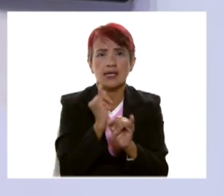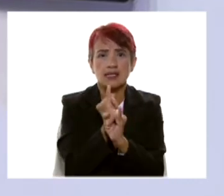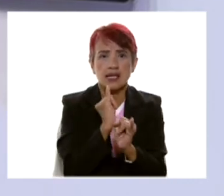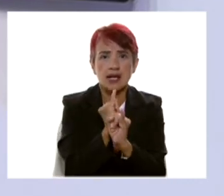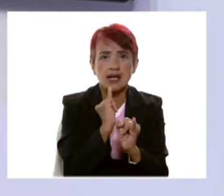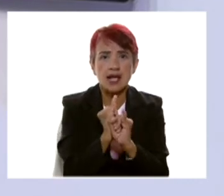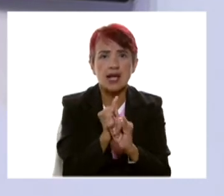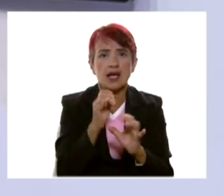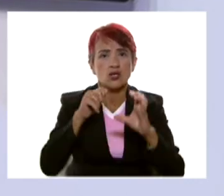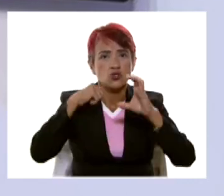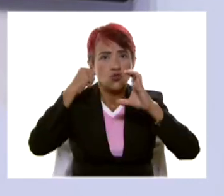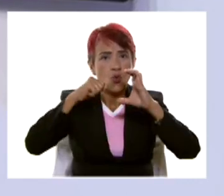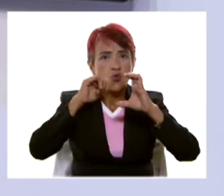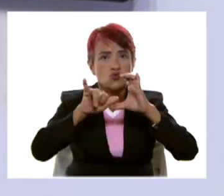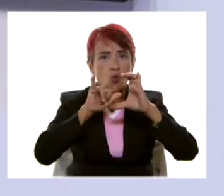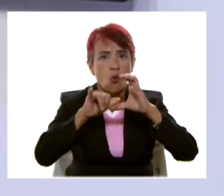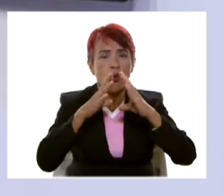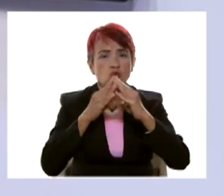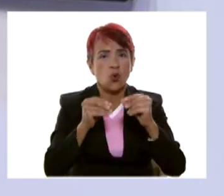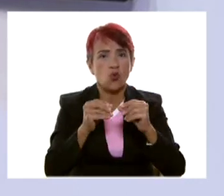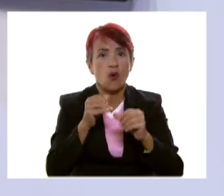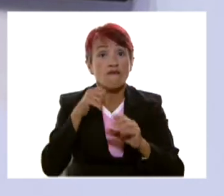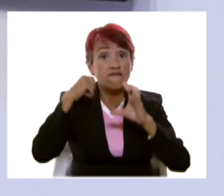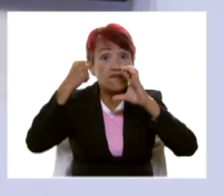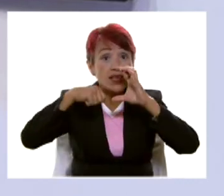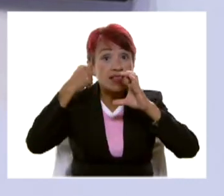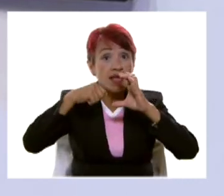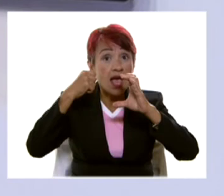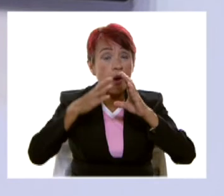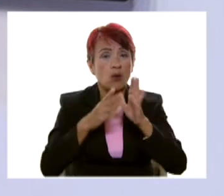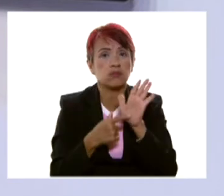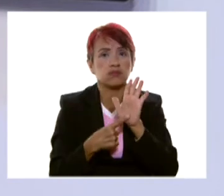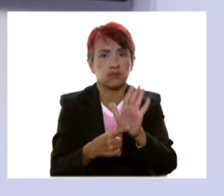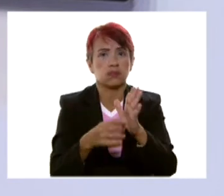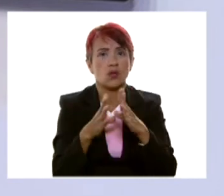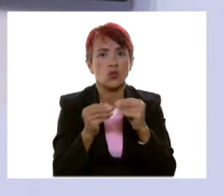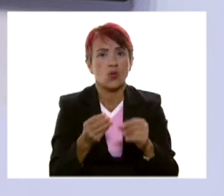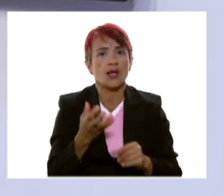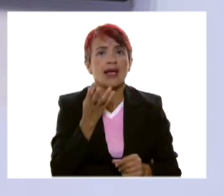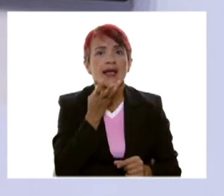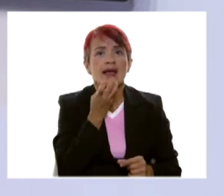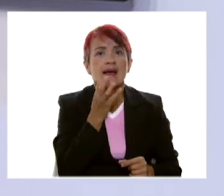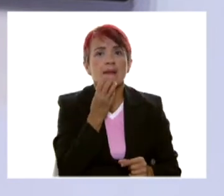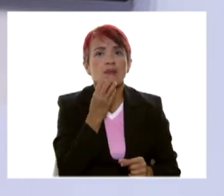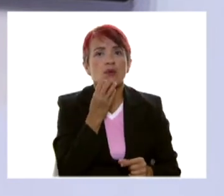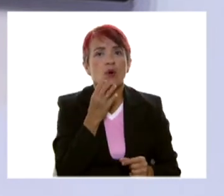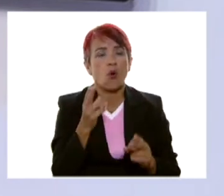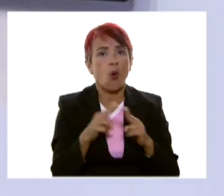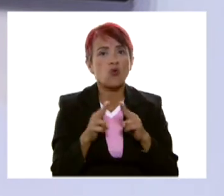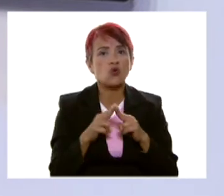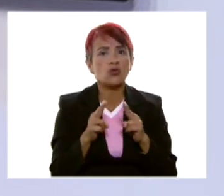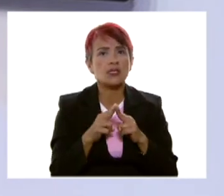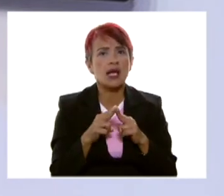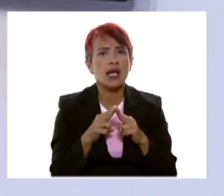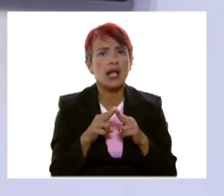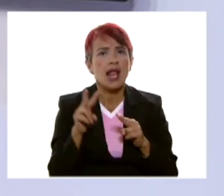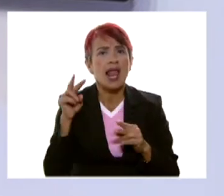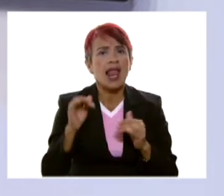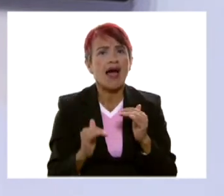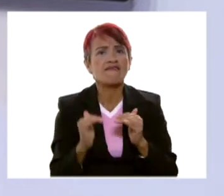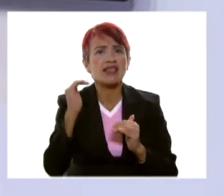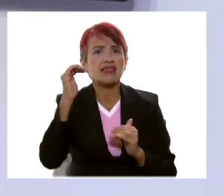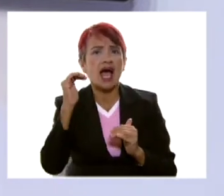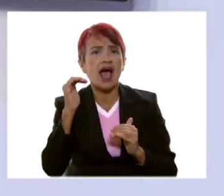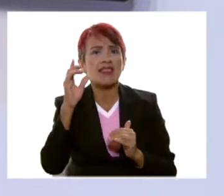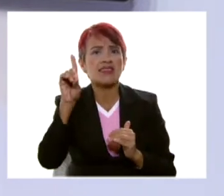YouTube o en otras plataformas, videos que puedan mostrar o servir de ejemplo para conocer cuáles son las ventajas y desventajas de las